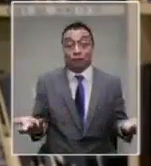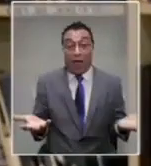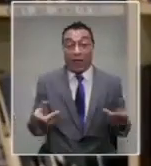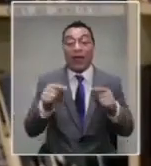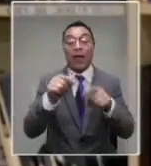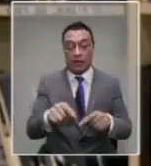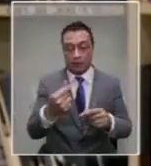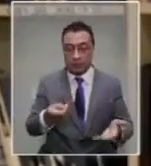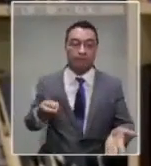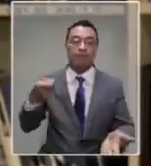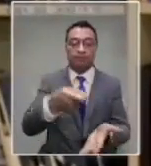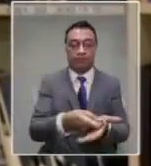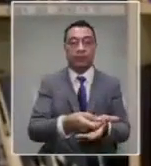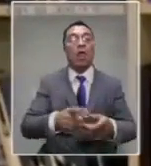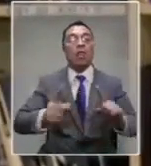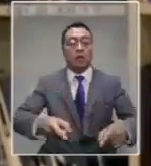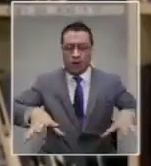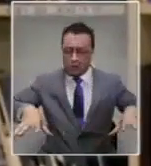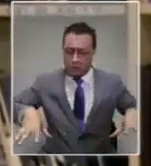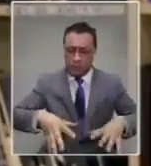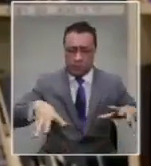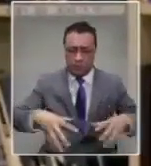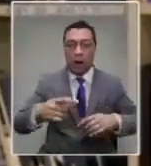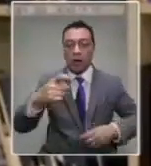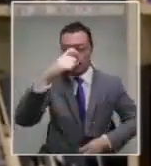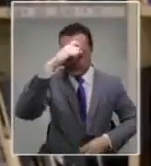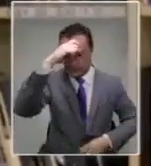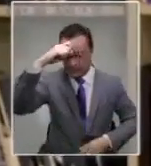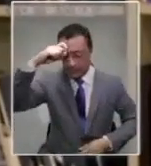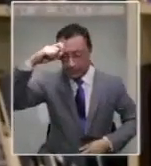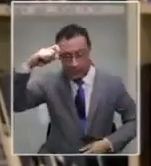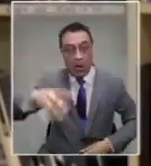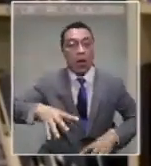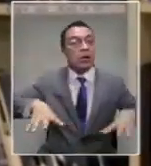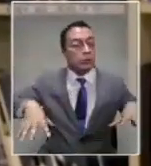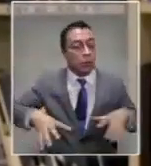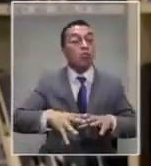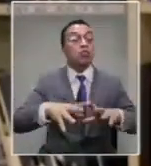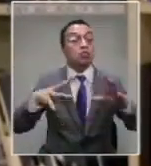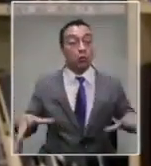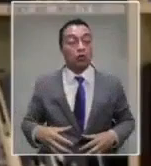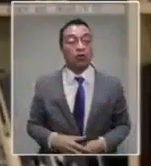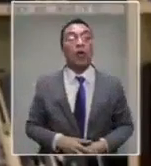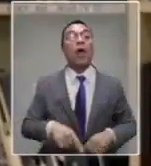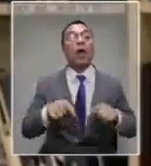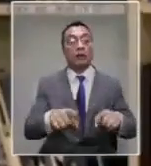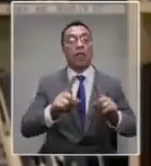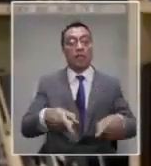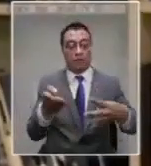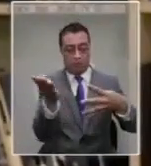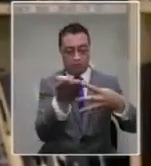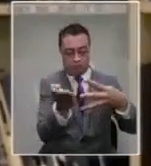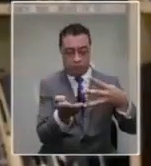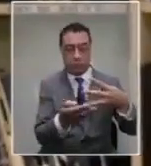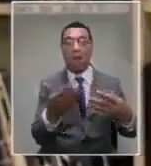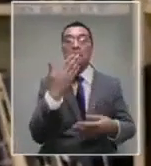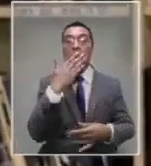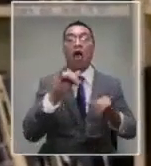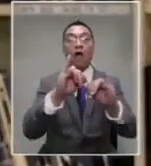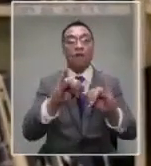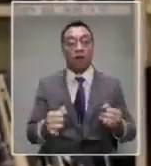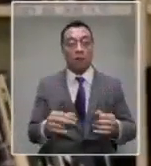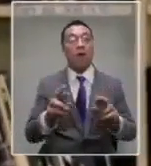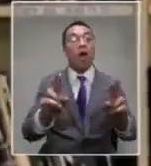que destinamos a ellos, los destinamos con gran esfuerzo, hacemos tremendos sacrificios. Por lo tanto, ahí hay que distribuir de mejor forma y